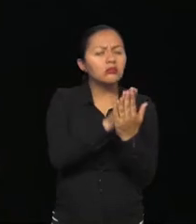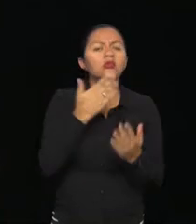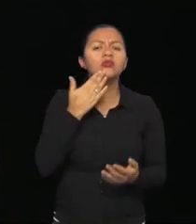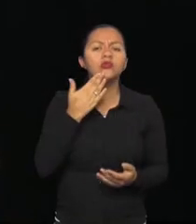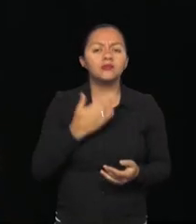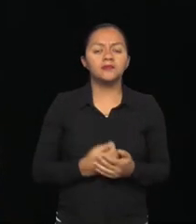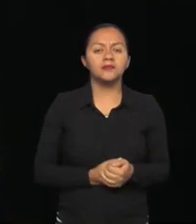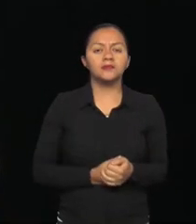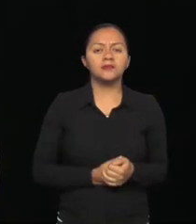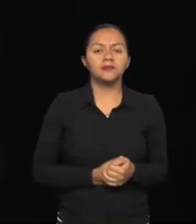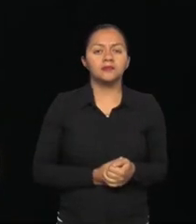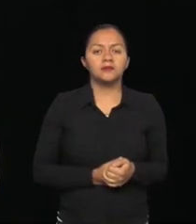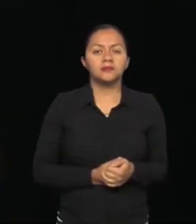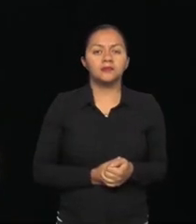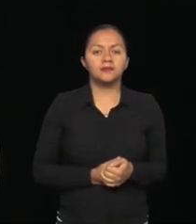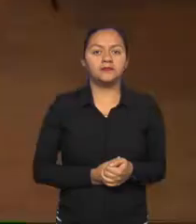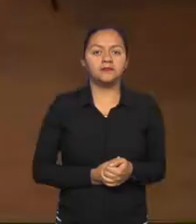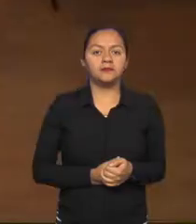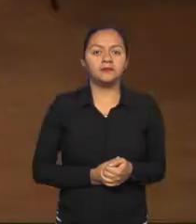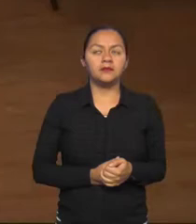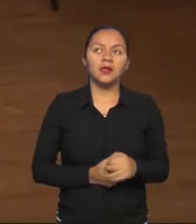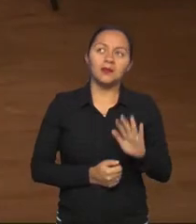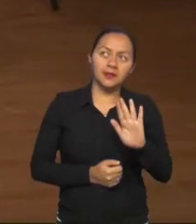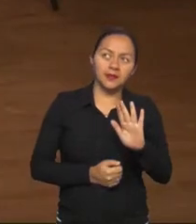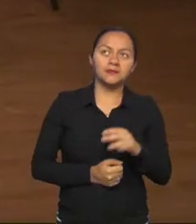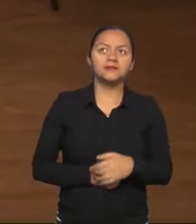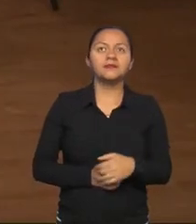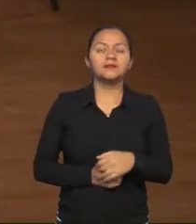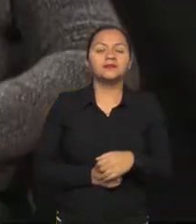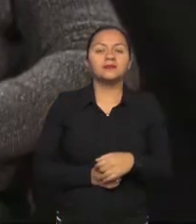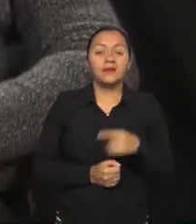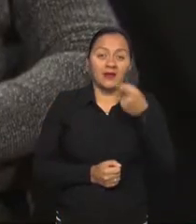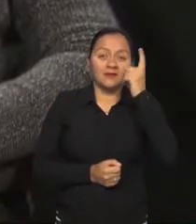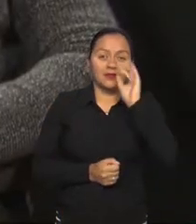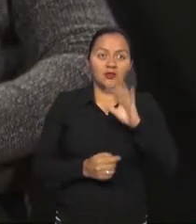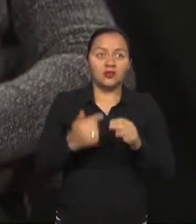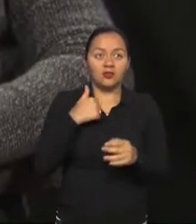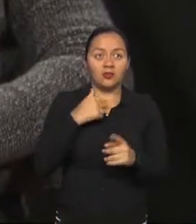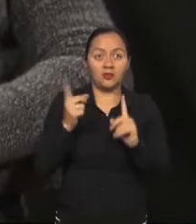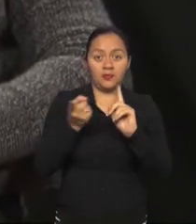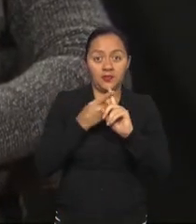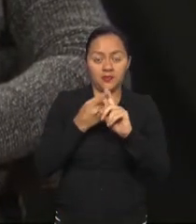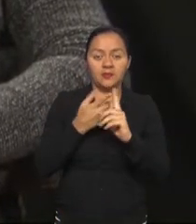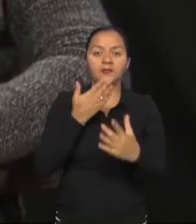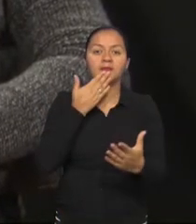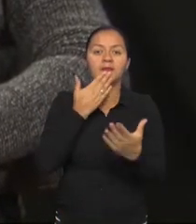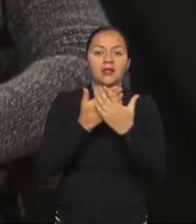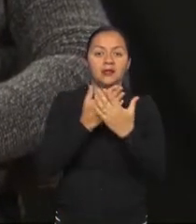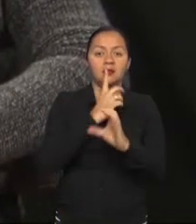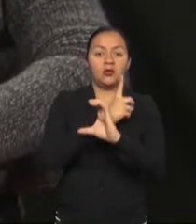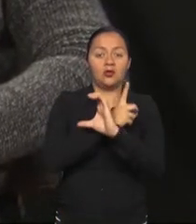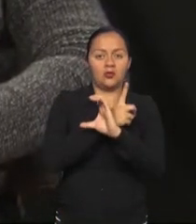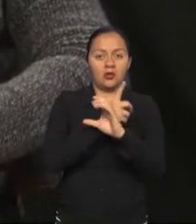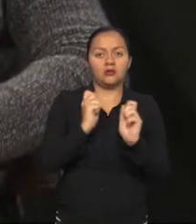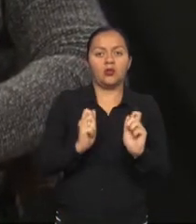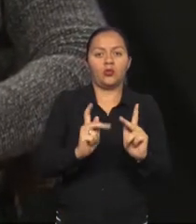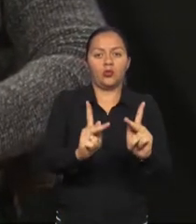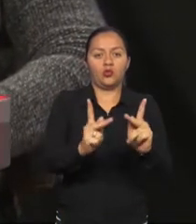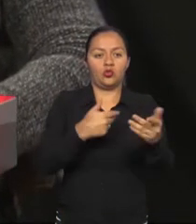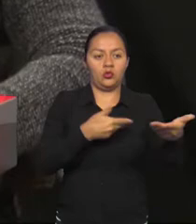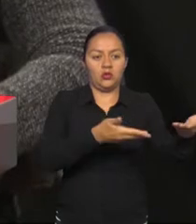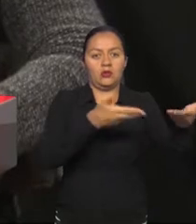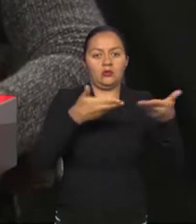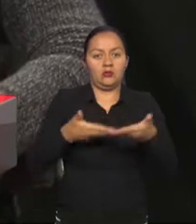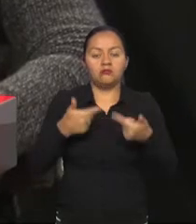discapacidad? Bueno, Javier, dije hace un momento que yo agradecía la oportunidad que, uh-huh, me ha dado el CONADIS y realmente la